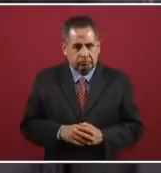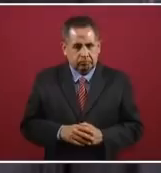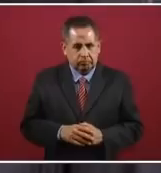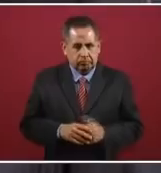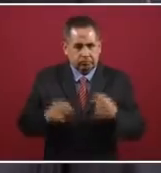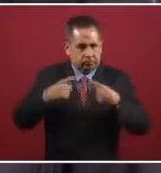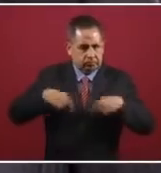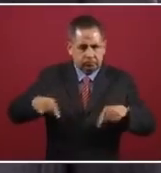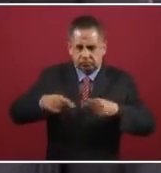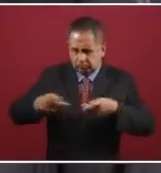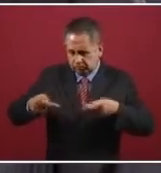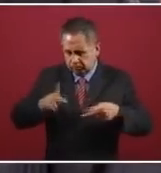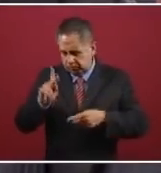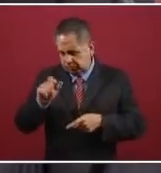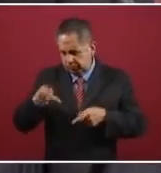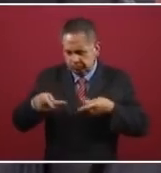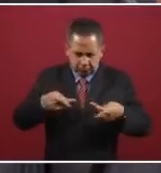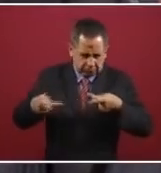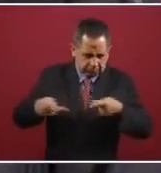haciendo planeación.